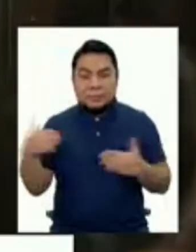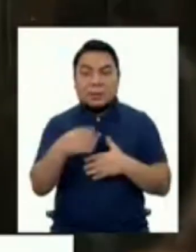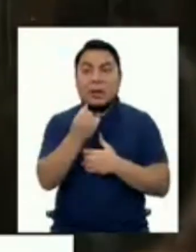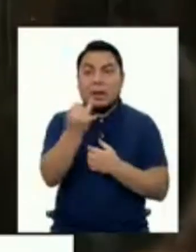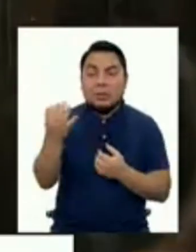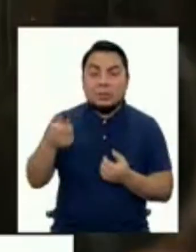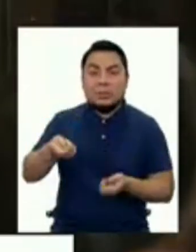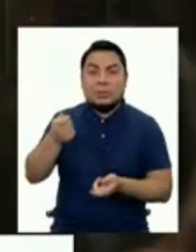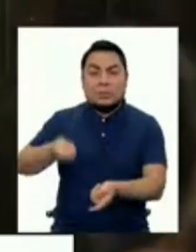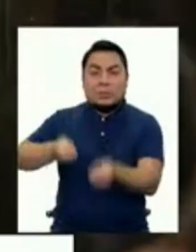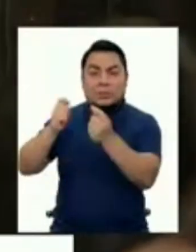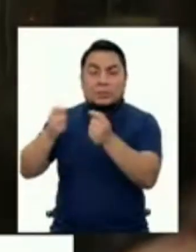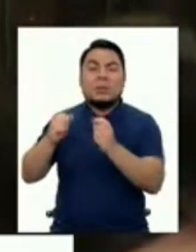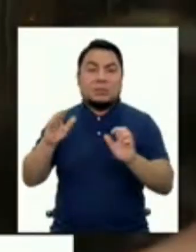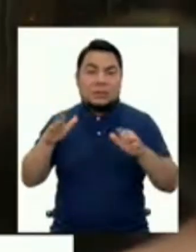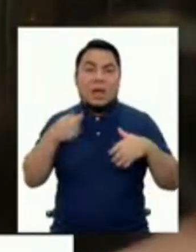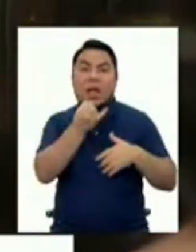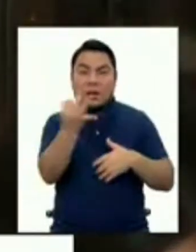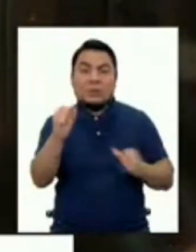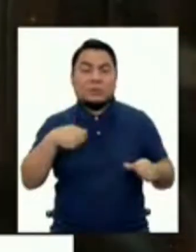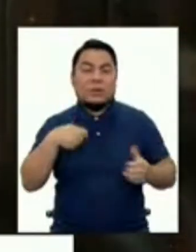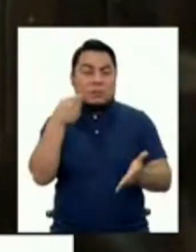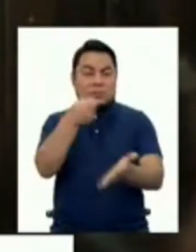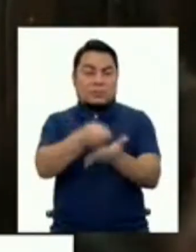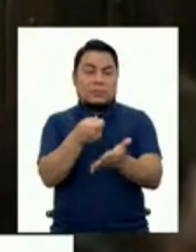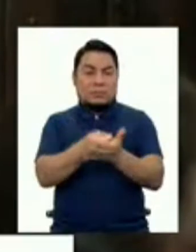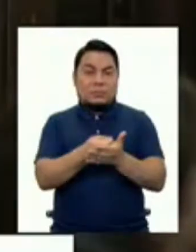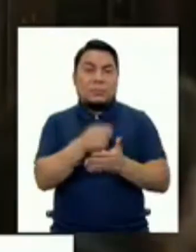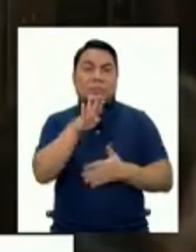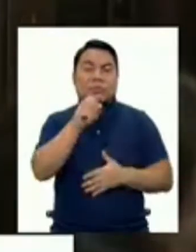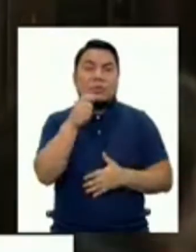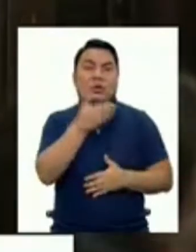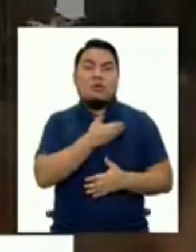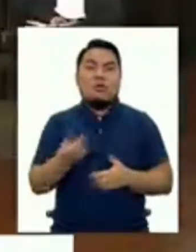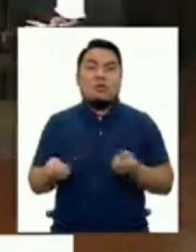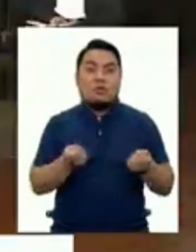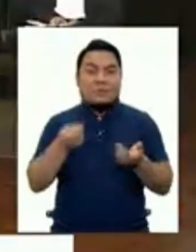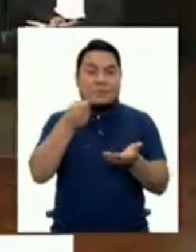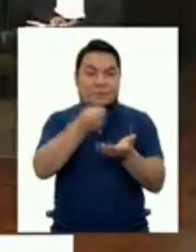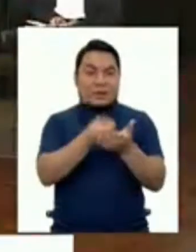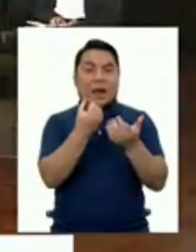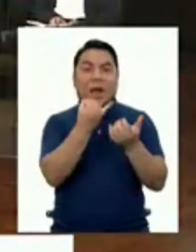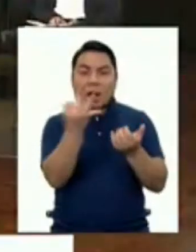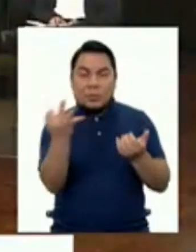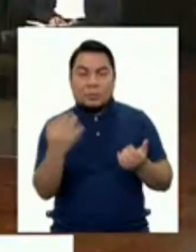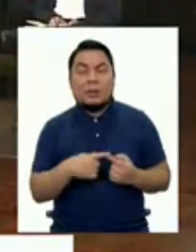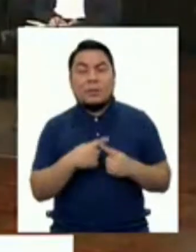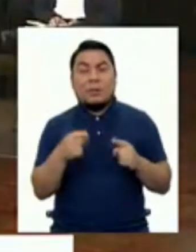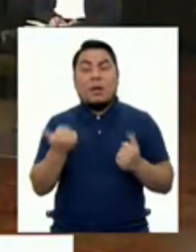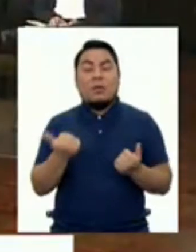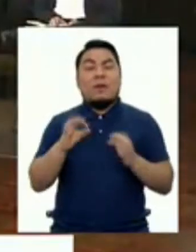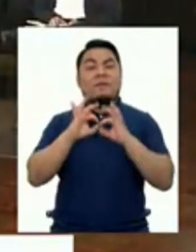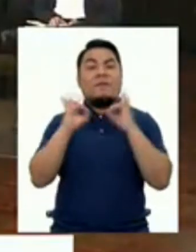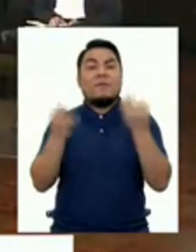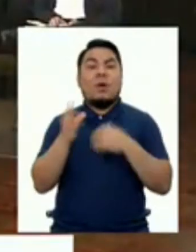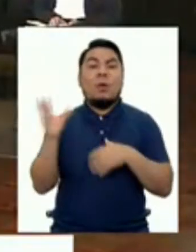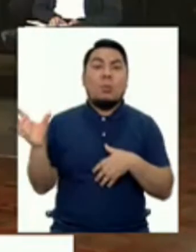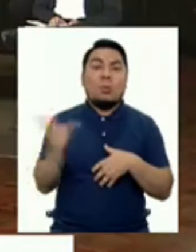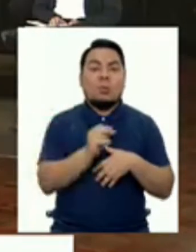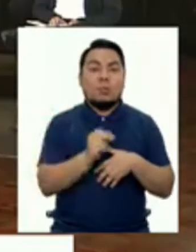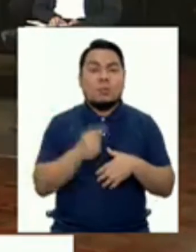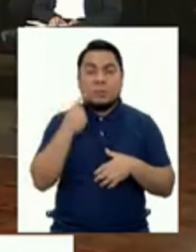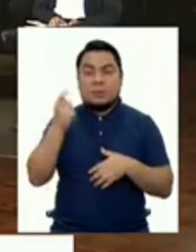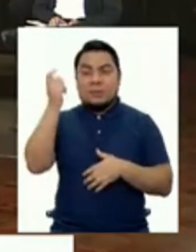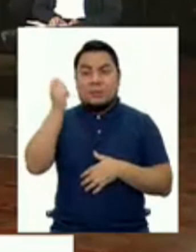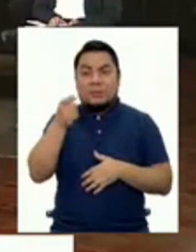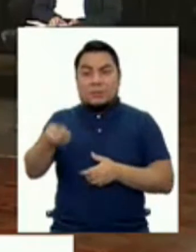de los pescadores pudieron tener acceso a los primeros bonos que emitió el gobierno. En esta última etapa del bono familiar universal, a través de los